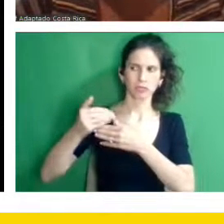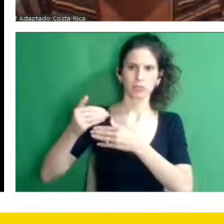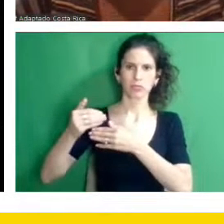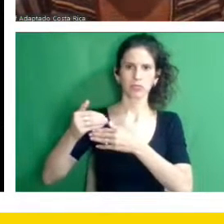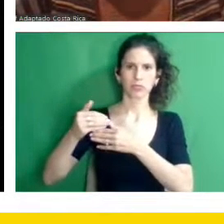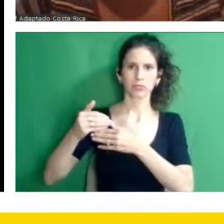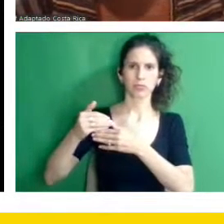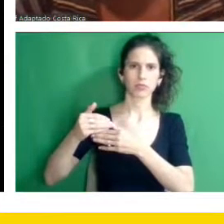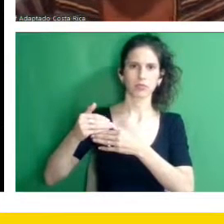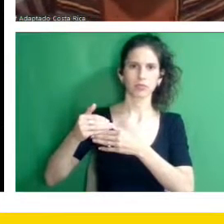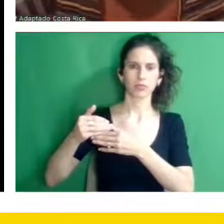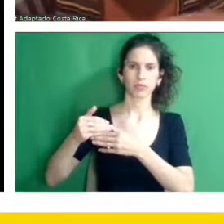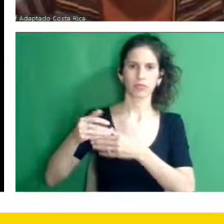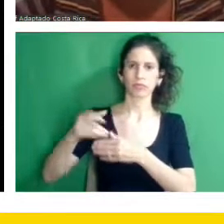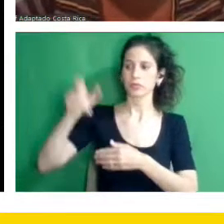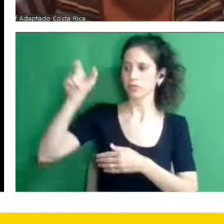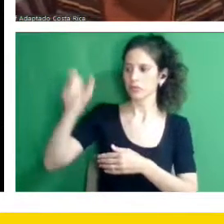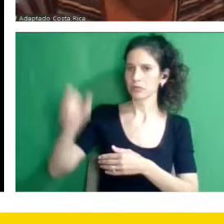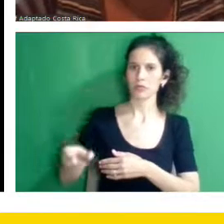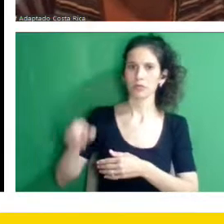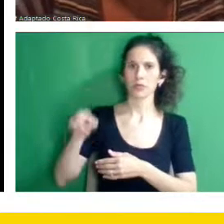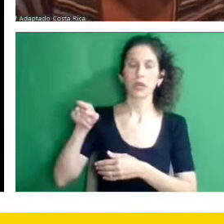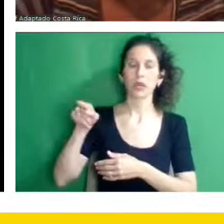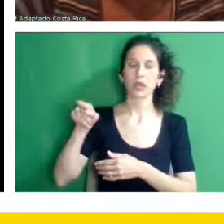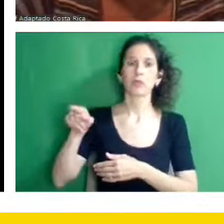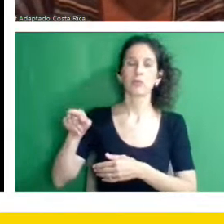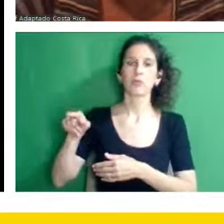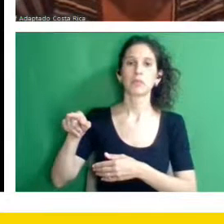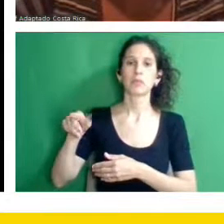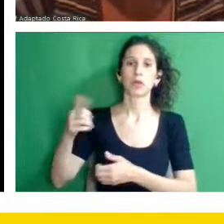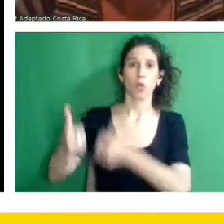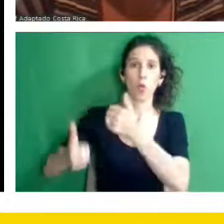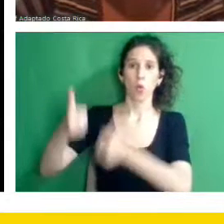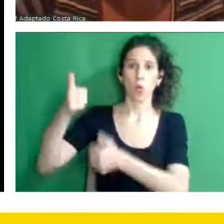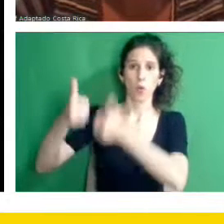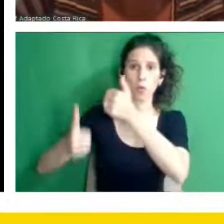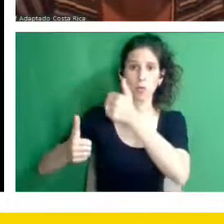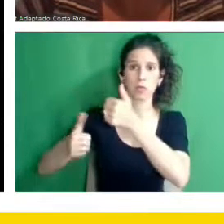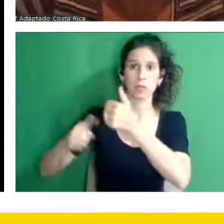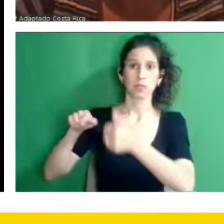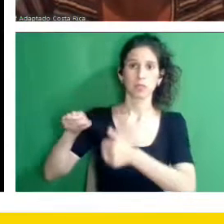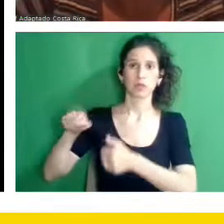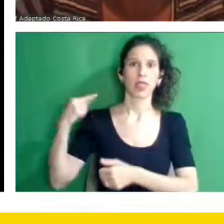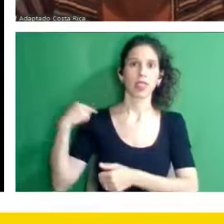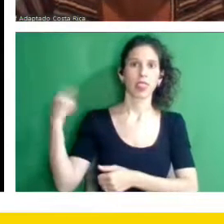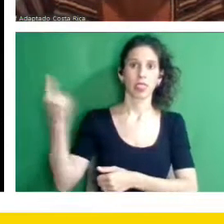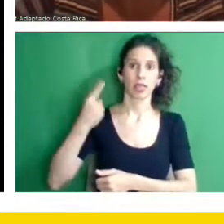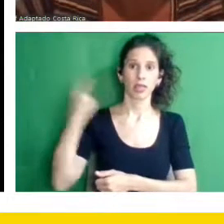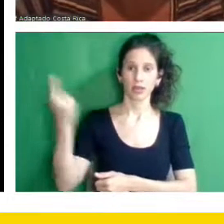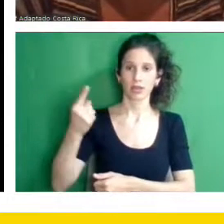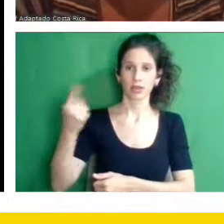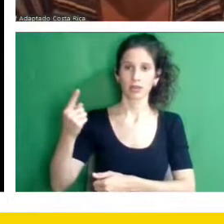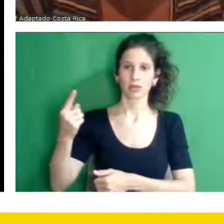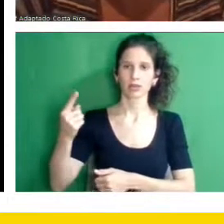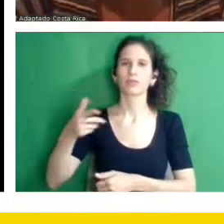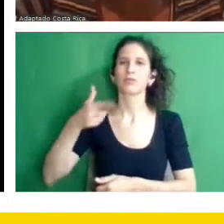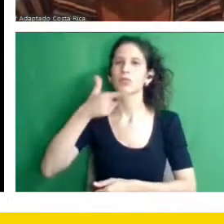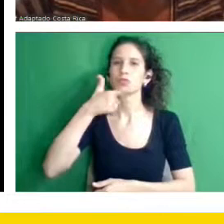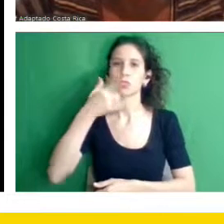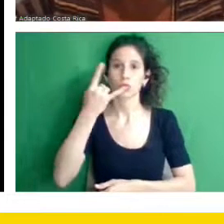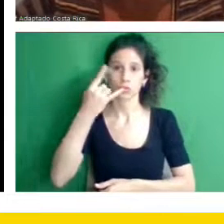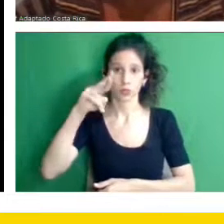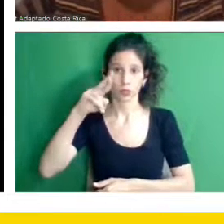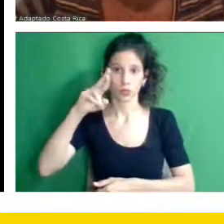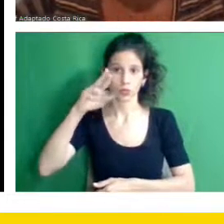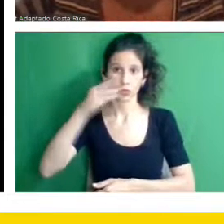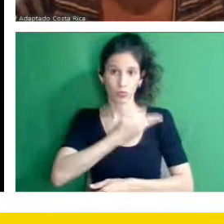que en ese momento ya era el entrenador de la selección de surf adaptado, selección en la que Juan Manuel estaba, a vernos y me dice: Nati, necesito una mujer en